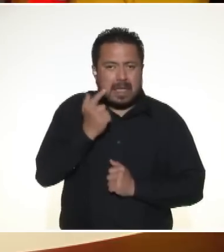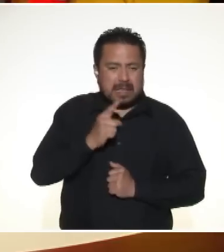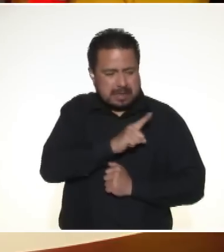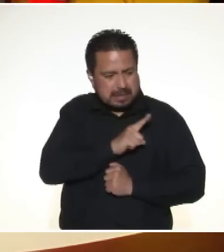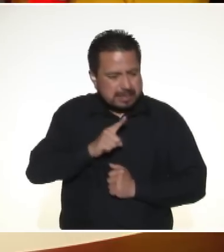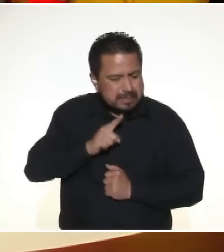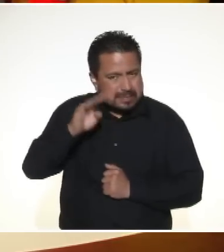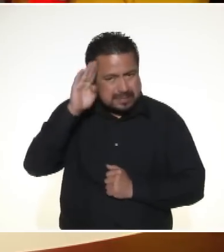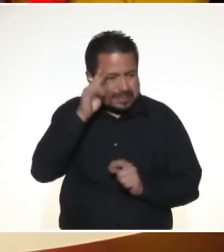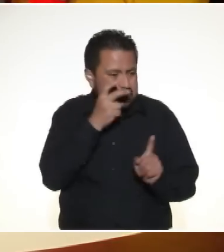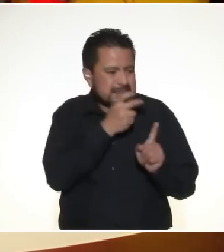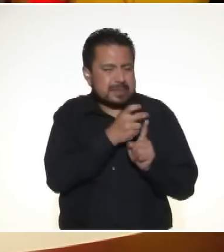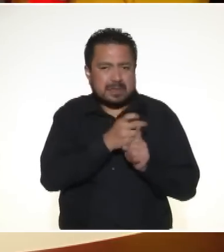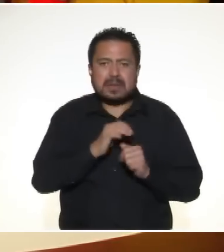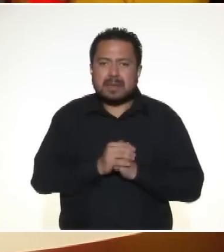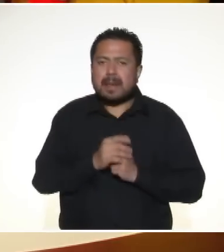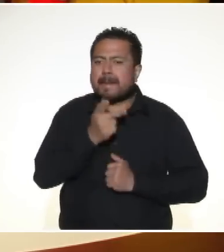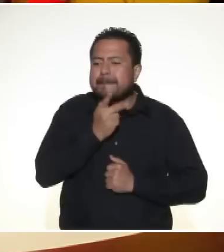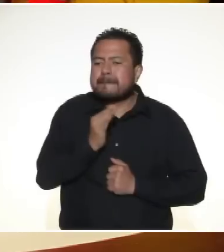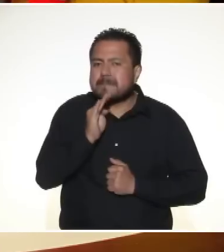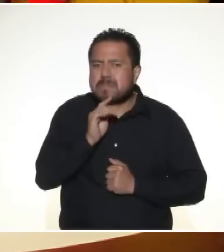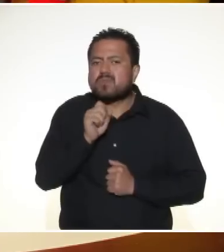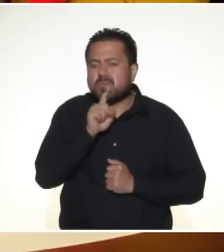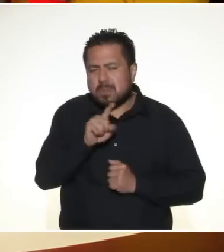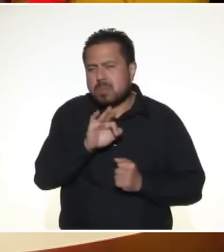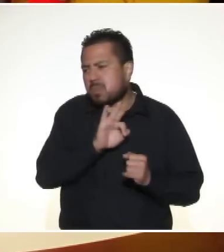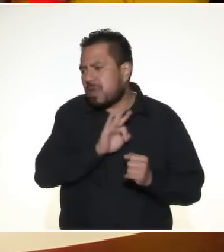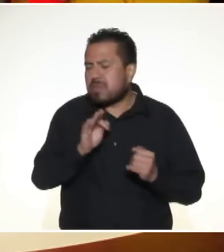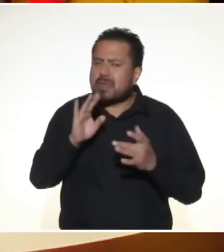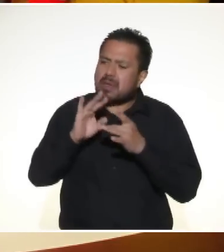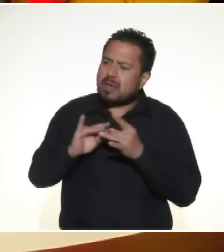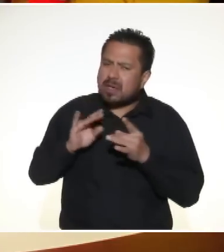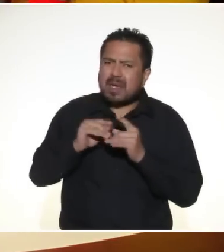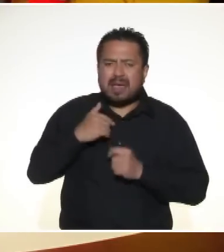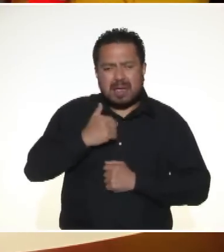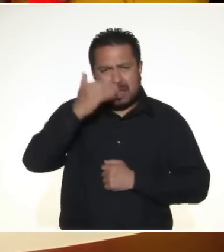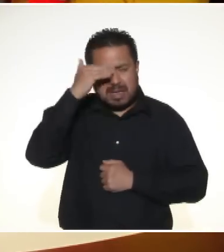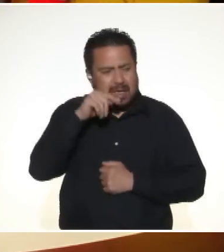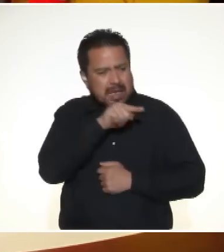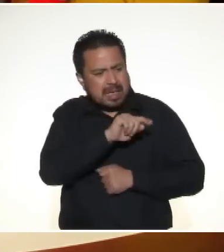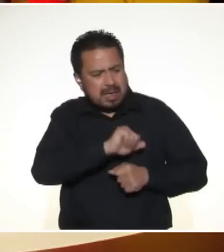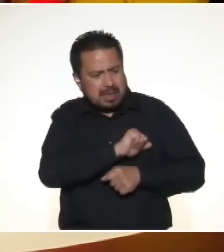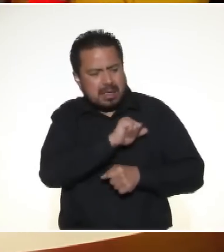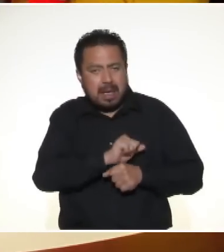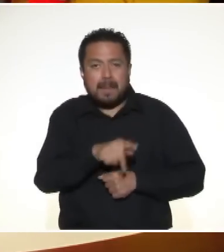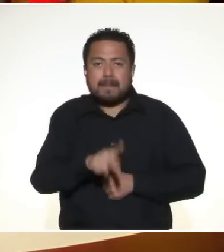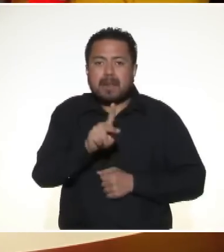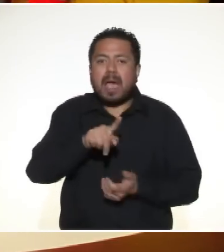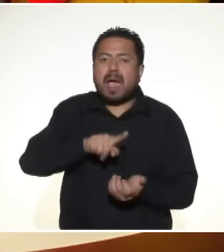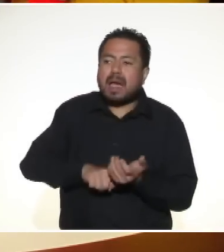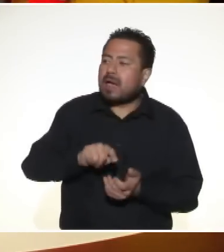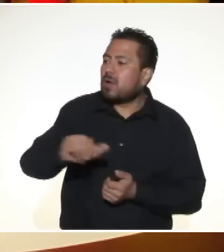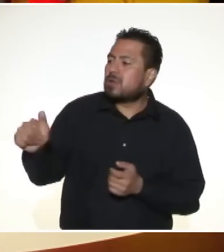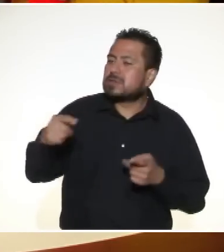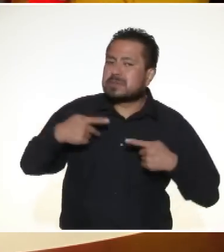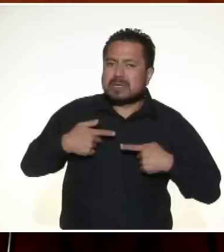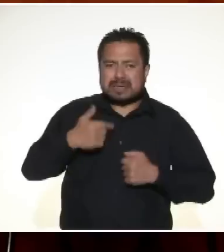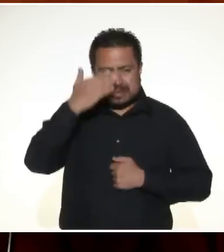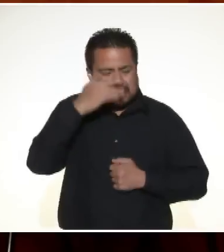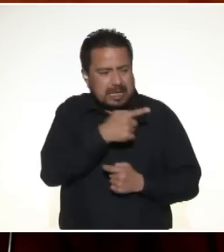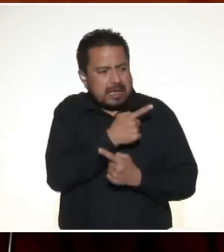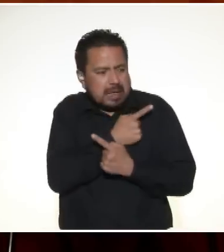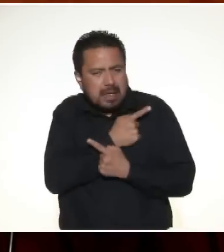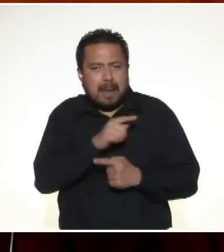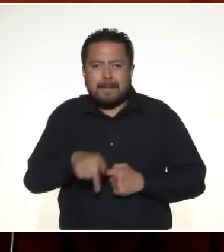considerarlo. Incluso nuestros papás nos pudieron haber dicho, es que yo sé cómo manejas tú, pero no sé cómo manejan los demás. Es que yo sé cómo te portas tú, pero no sé